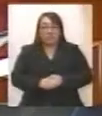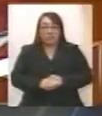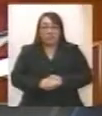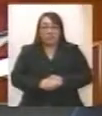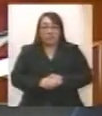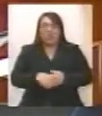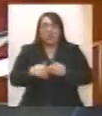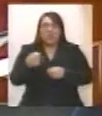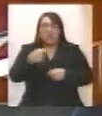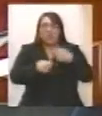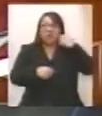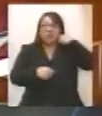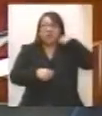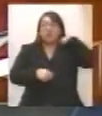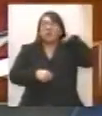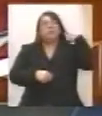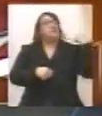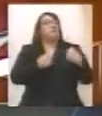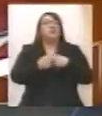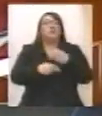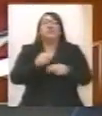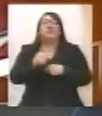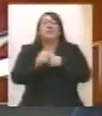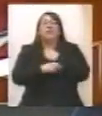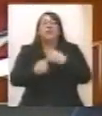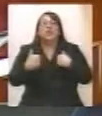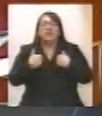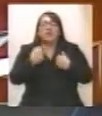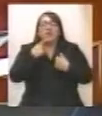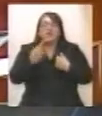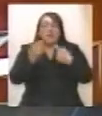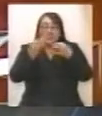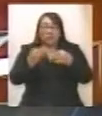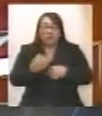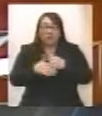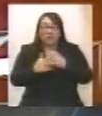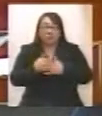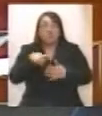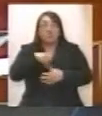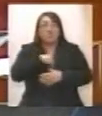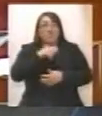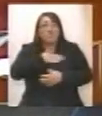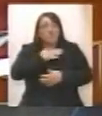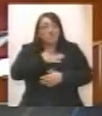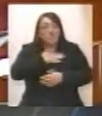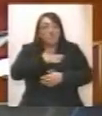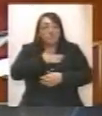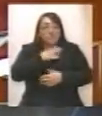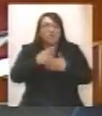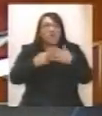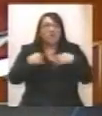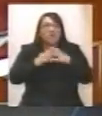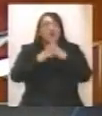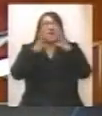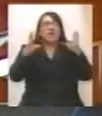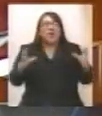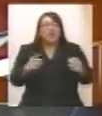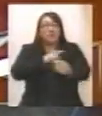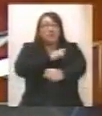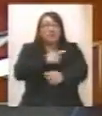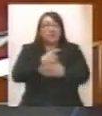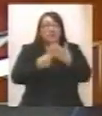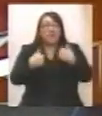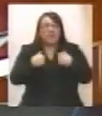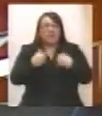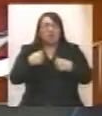la inversión nacional y extranjera. Debemos estar convencidos nosotros mismos del inmenso potencial con